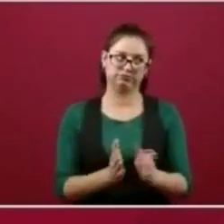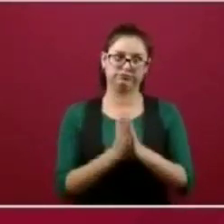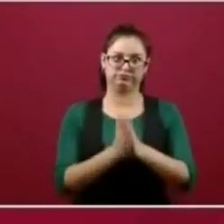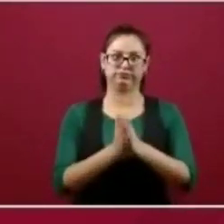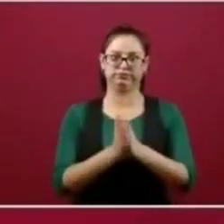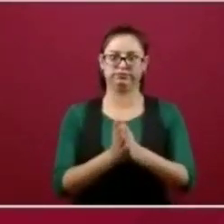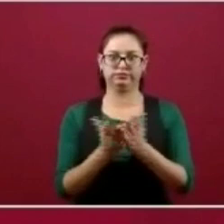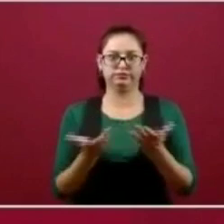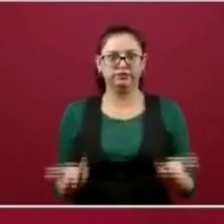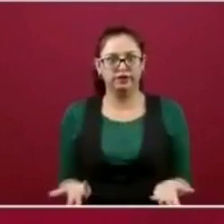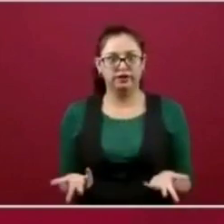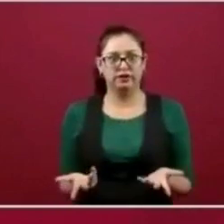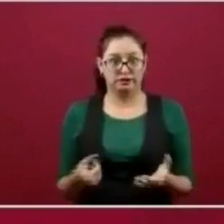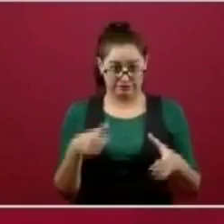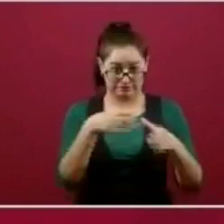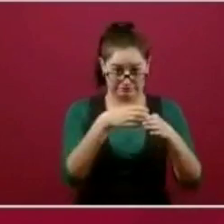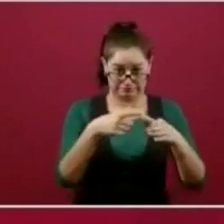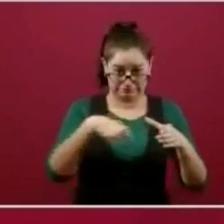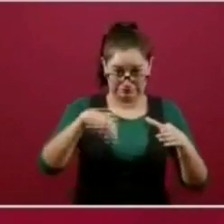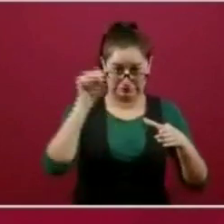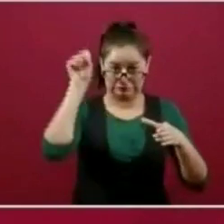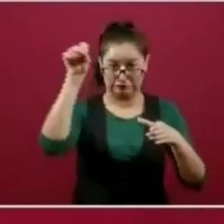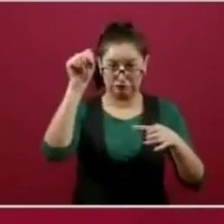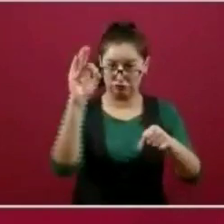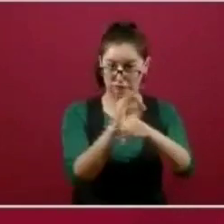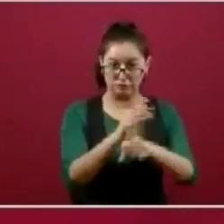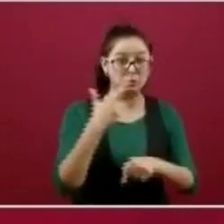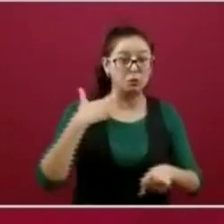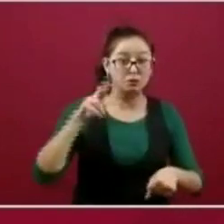o para defender a ladrones.